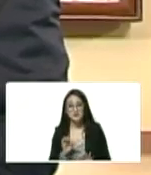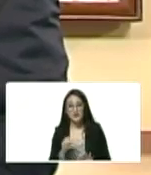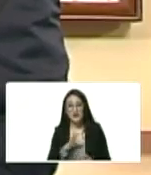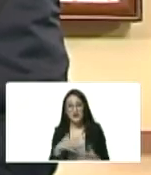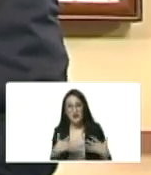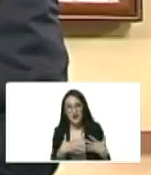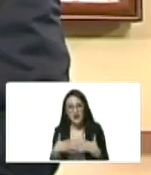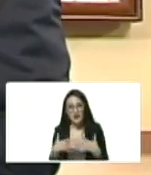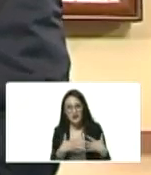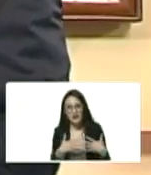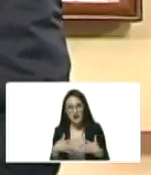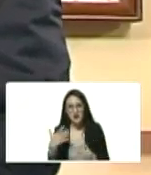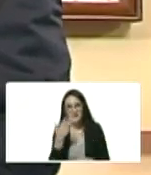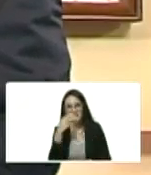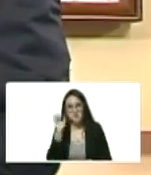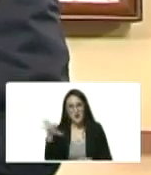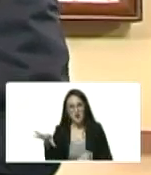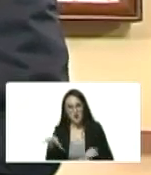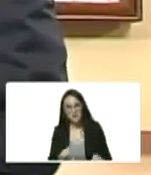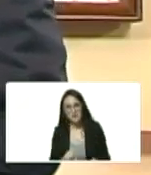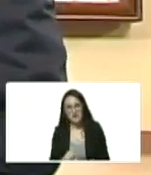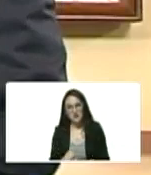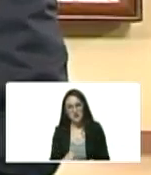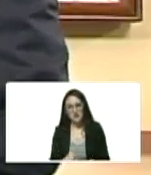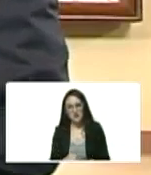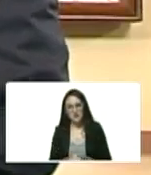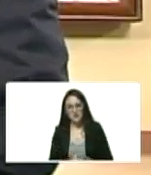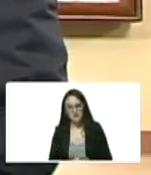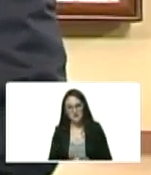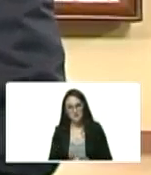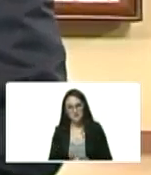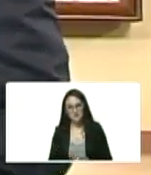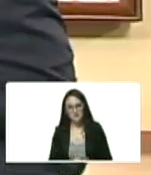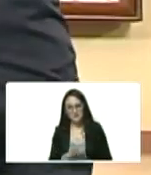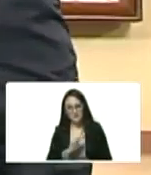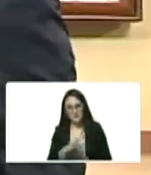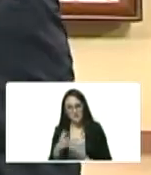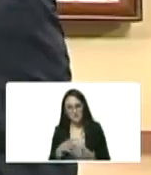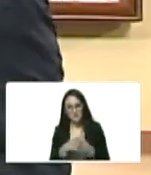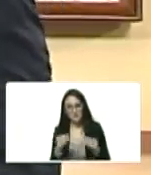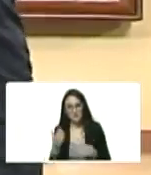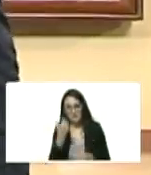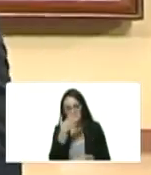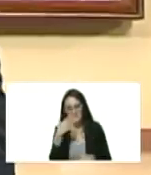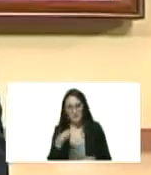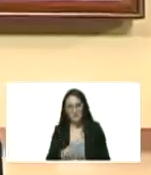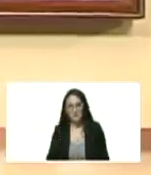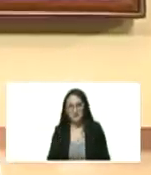entre los imperios y el dominio esclavista y colonial de los imperios.